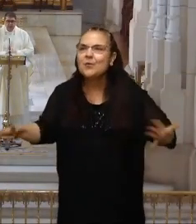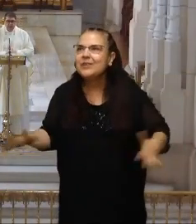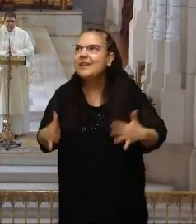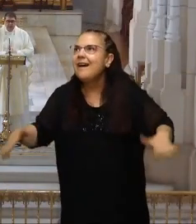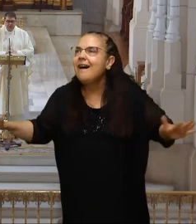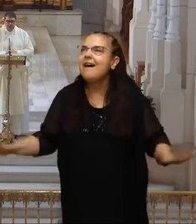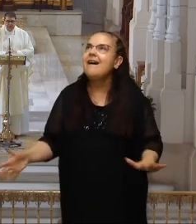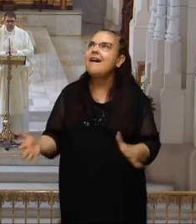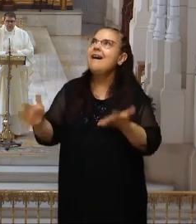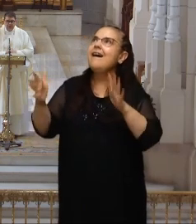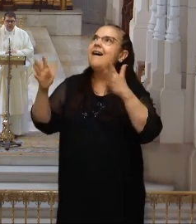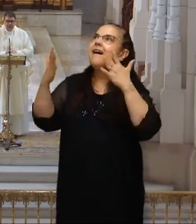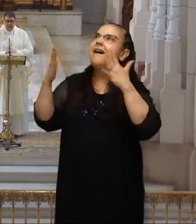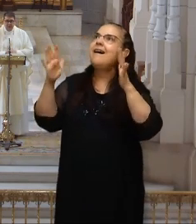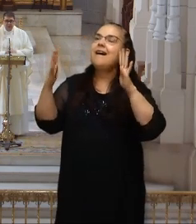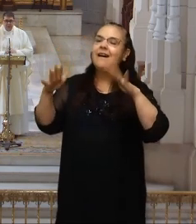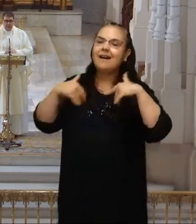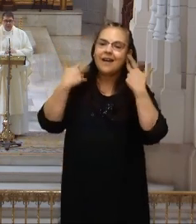Aleluya.